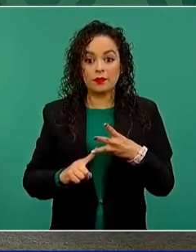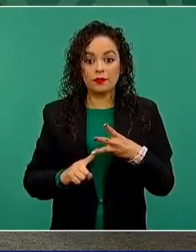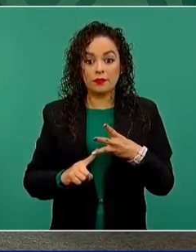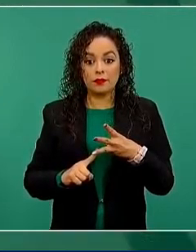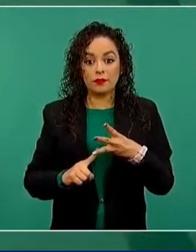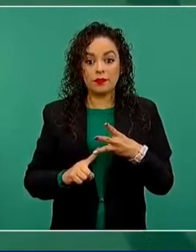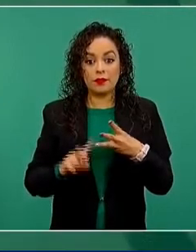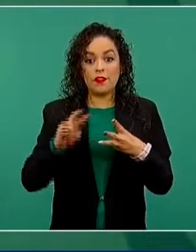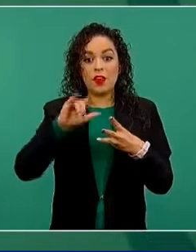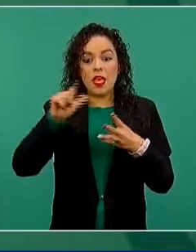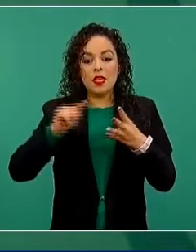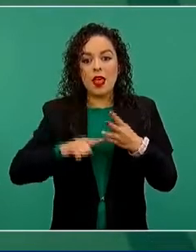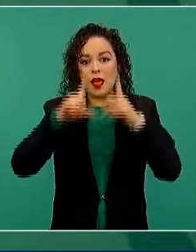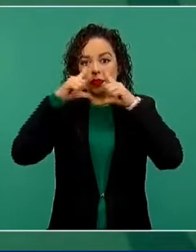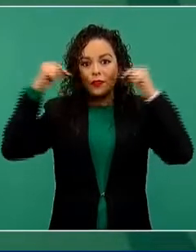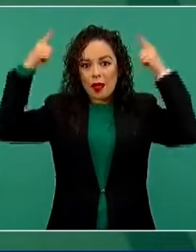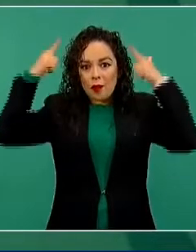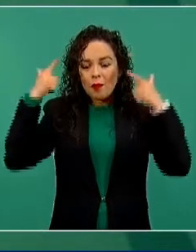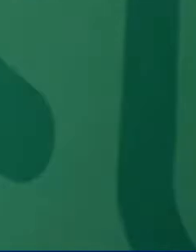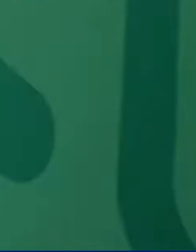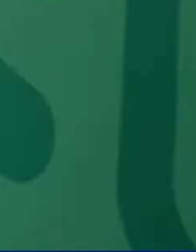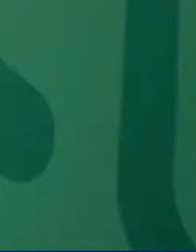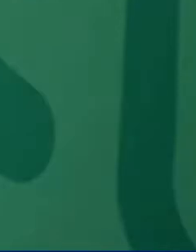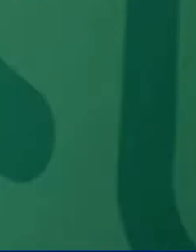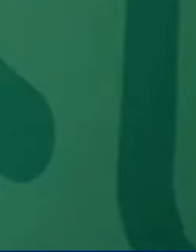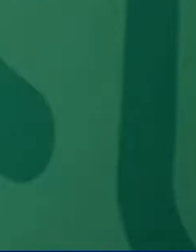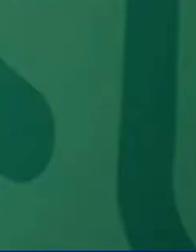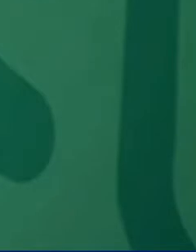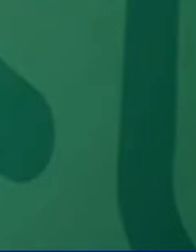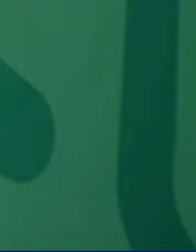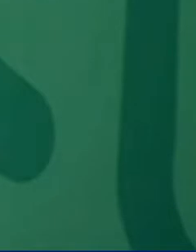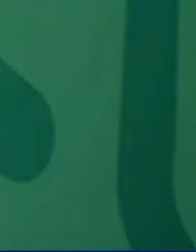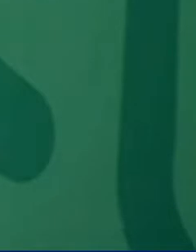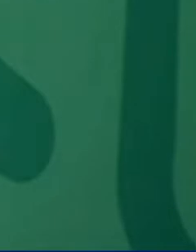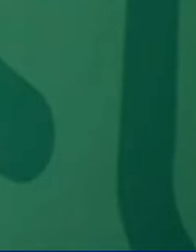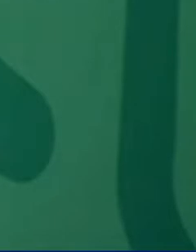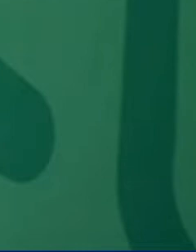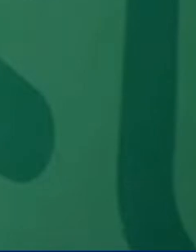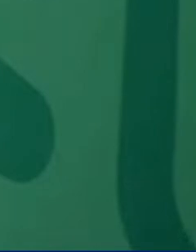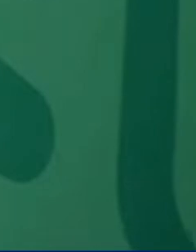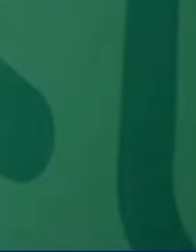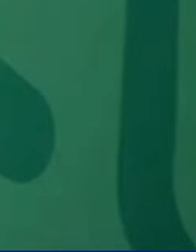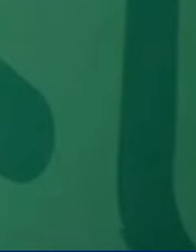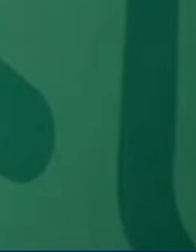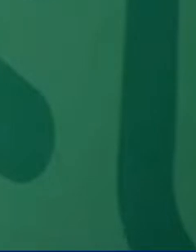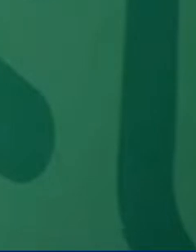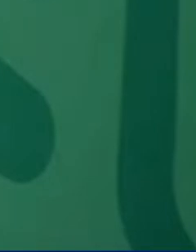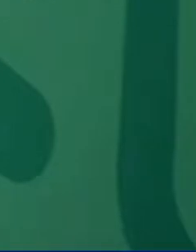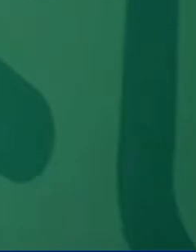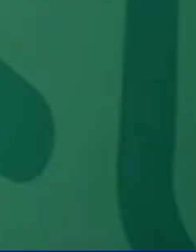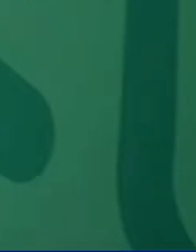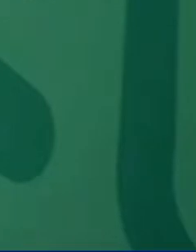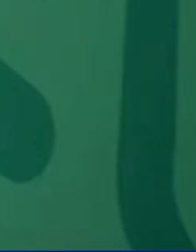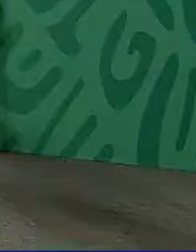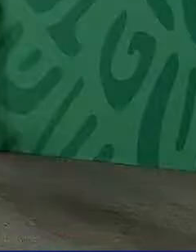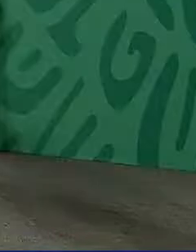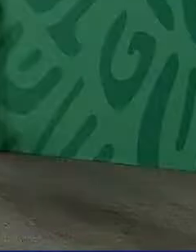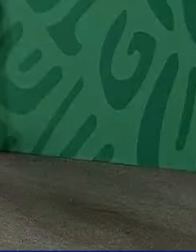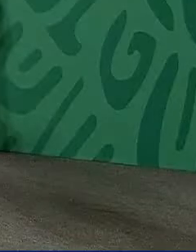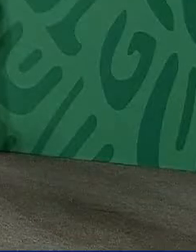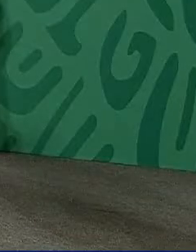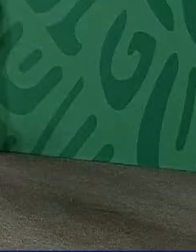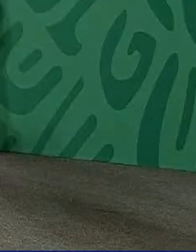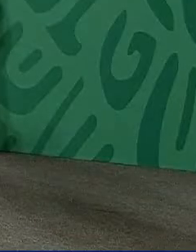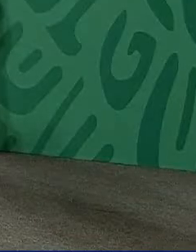como Villa, como Zapata, como Madero, como el general Lázaro Cárdenas. Los hay en otros